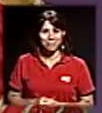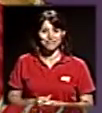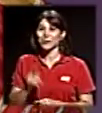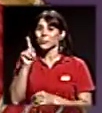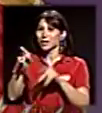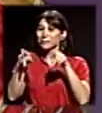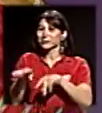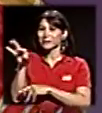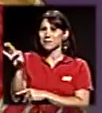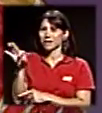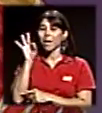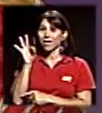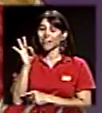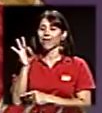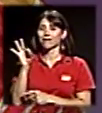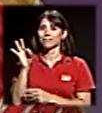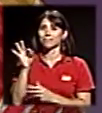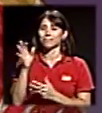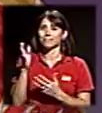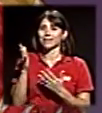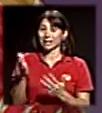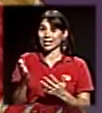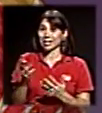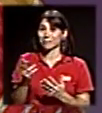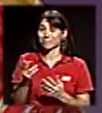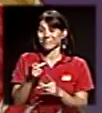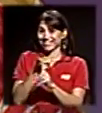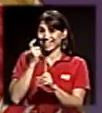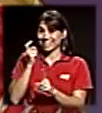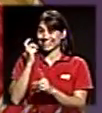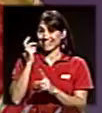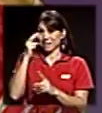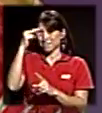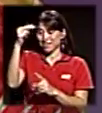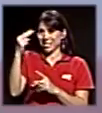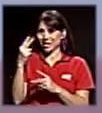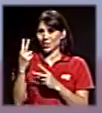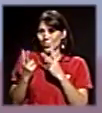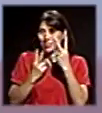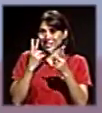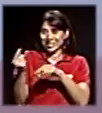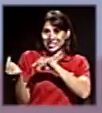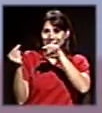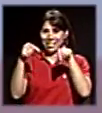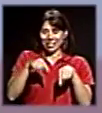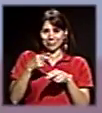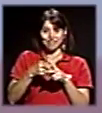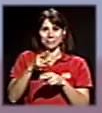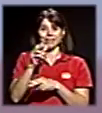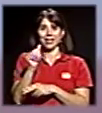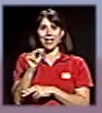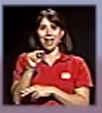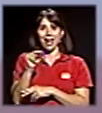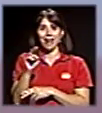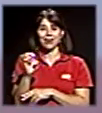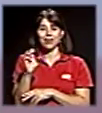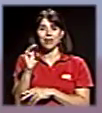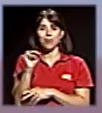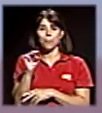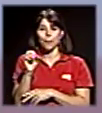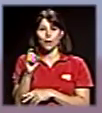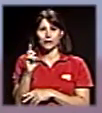invitada que nos visita desde México Ann moxy de origen argentino